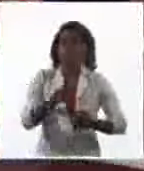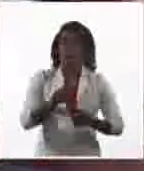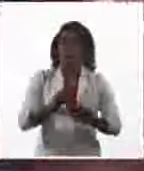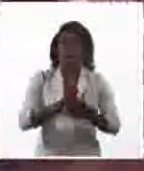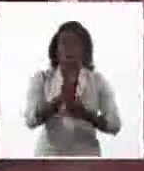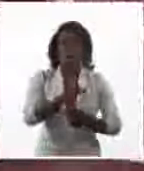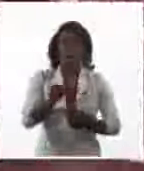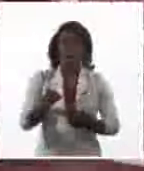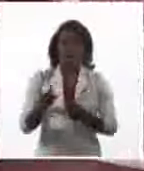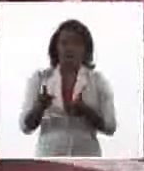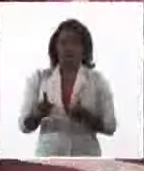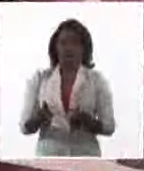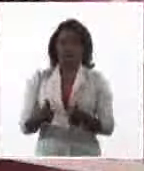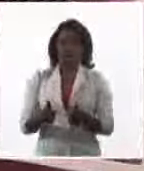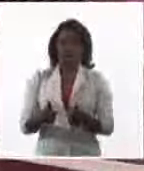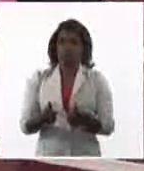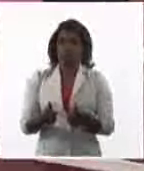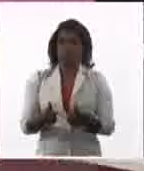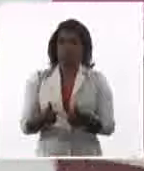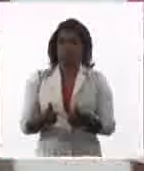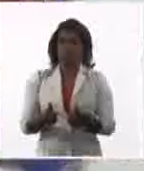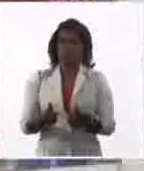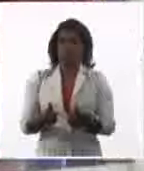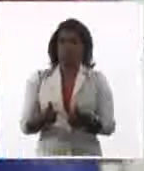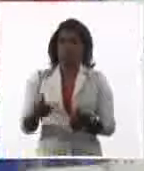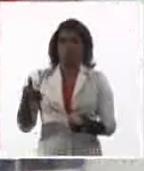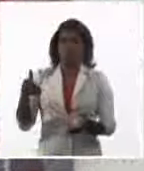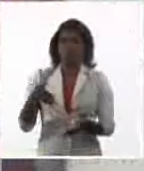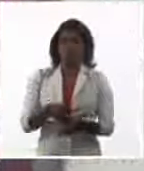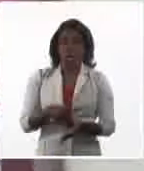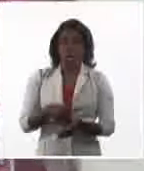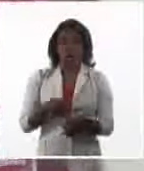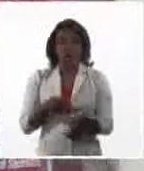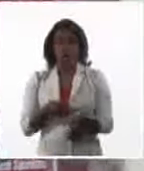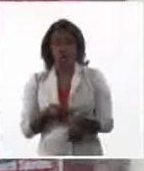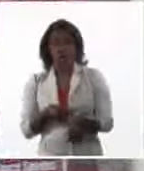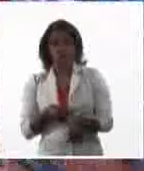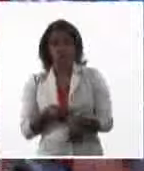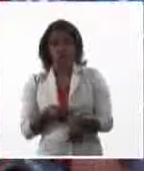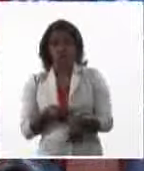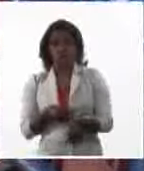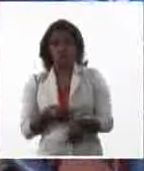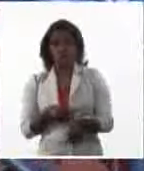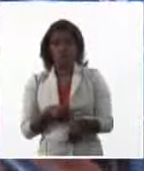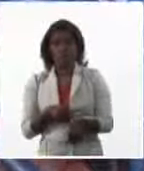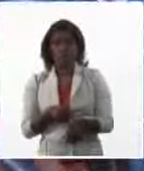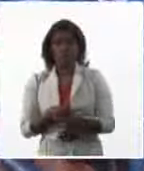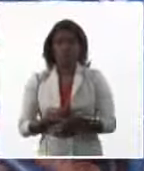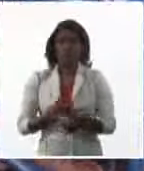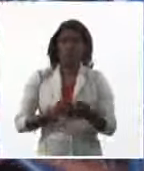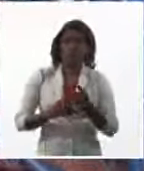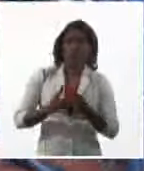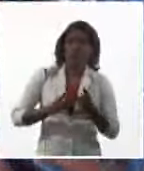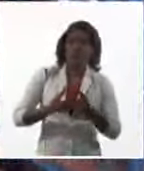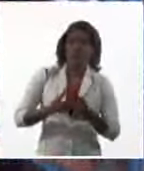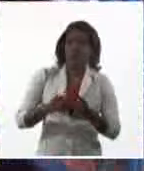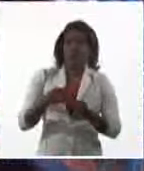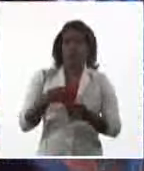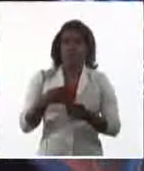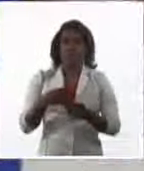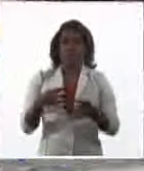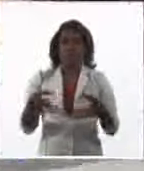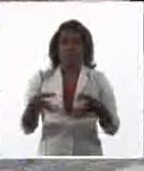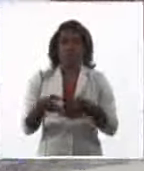deportiva. Aquí, hasta este momento, bueno, con excepción de dos atletas que perdieron del equipo nacional, que perdieron con